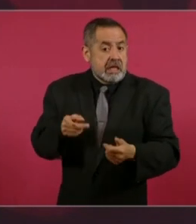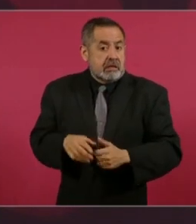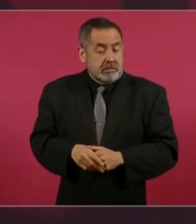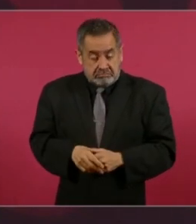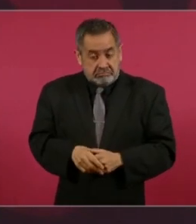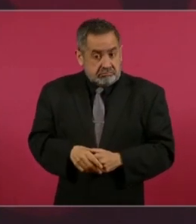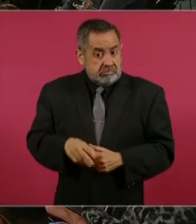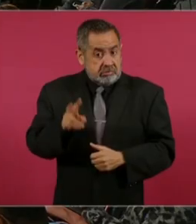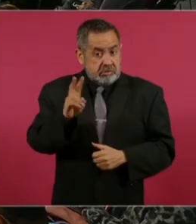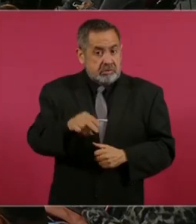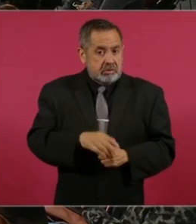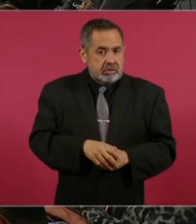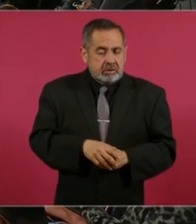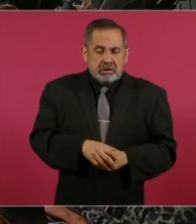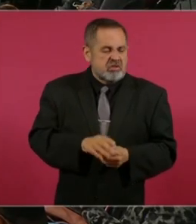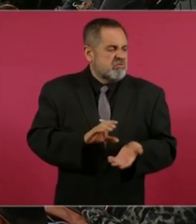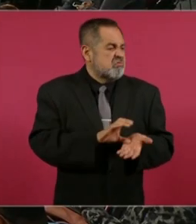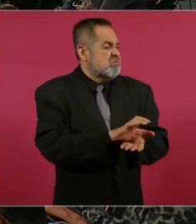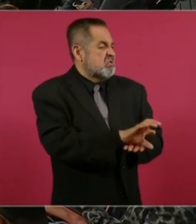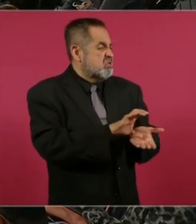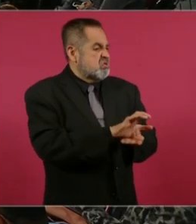Sí, les dan subsidios